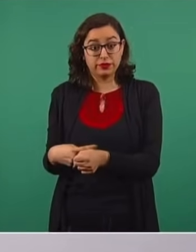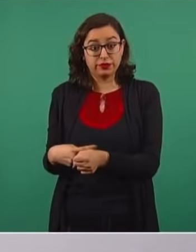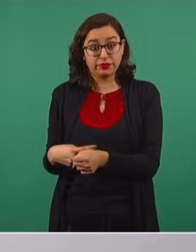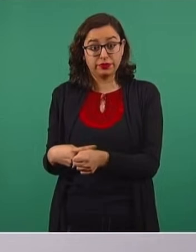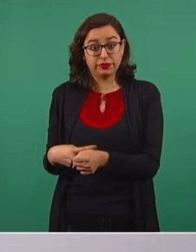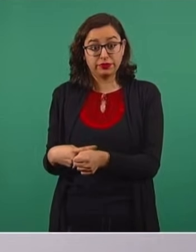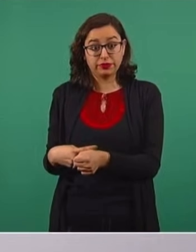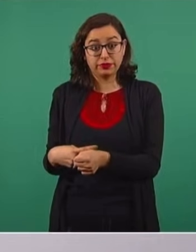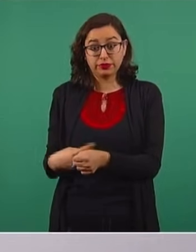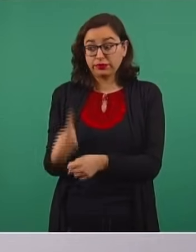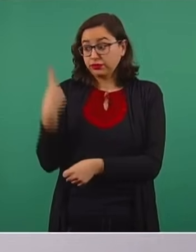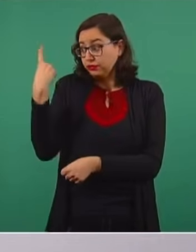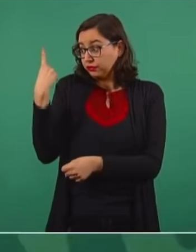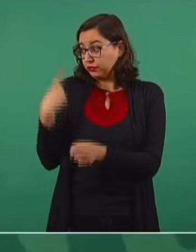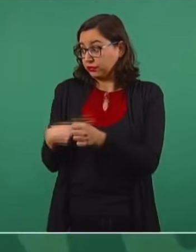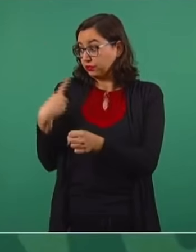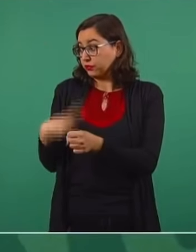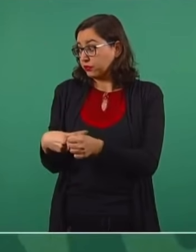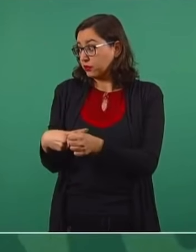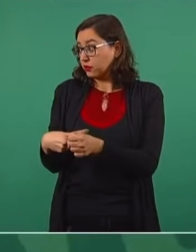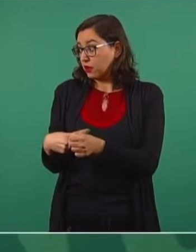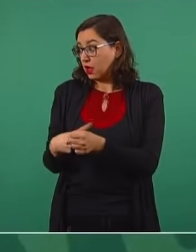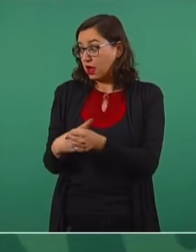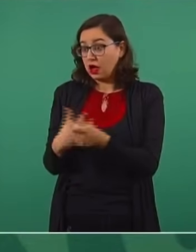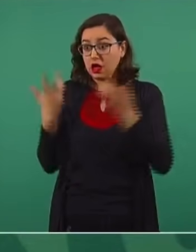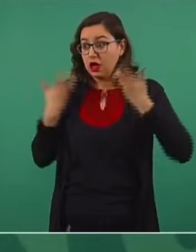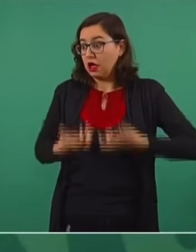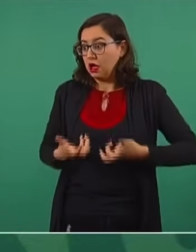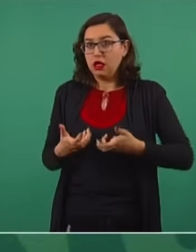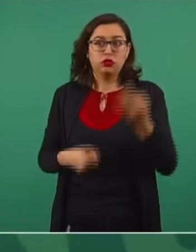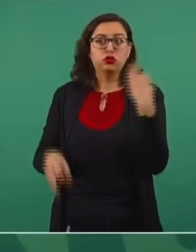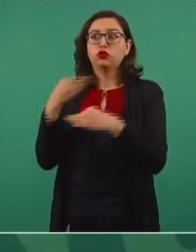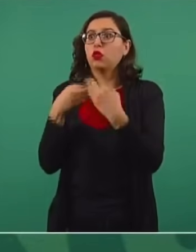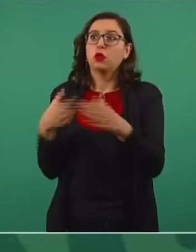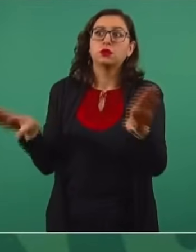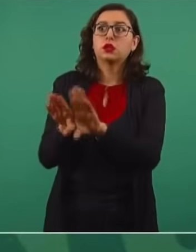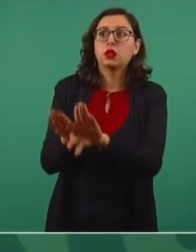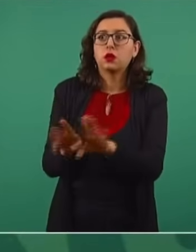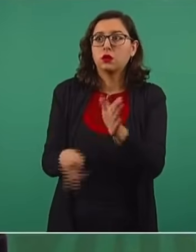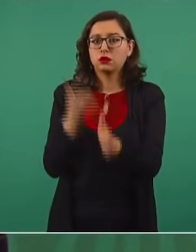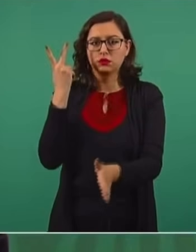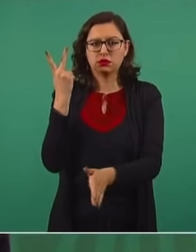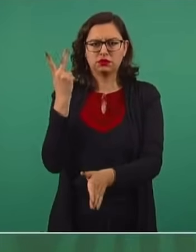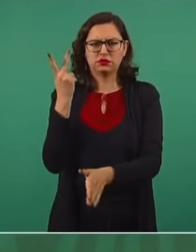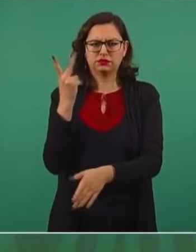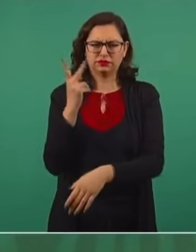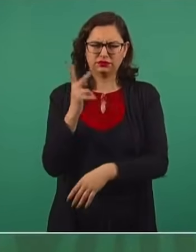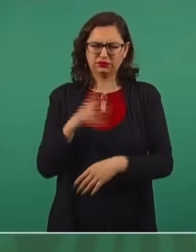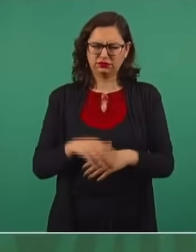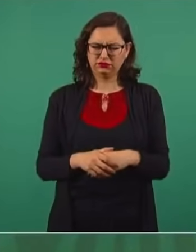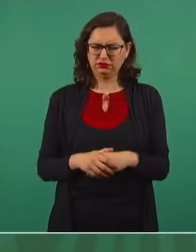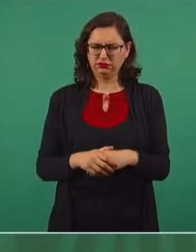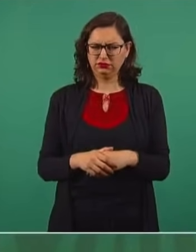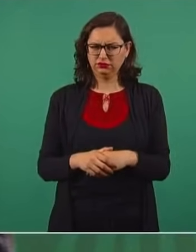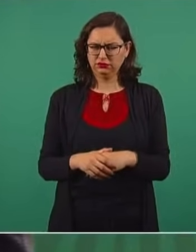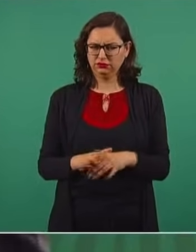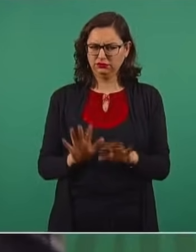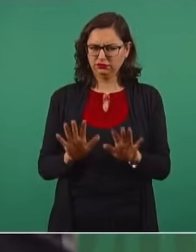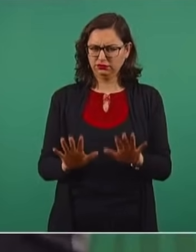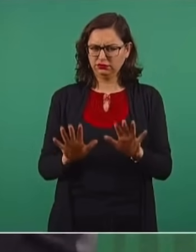un contagio y cerramos ya de nuevo toda la escuela no vamos